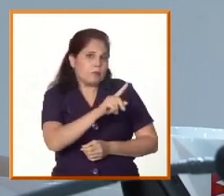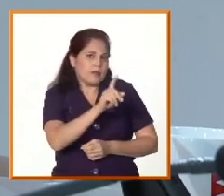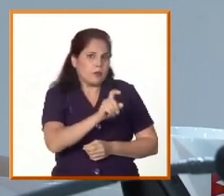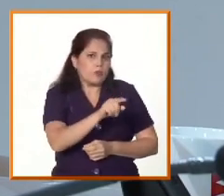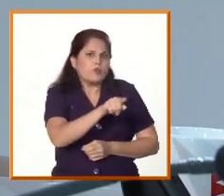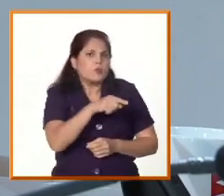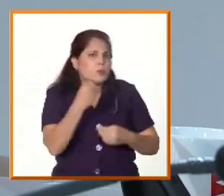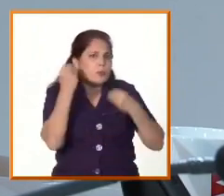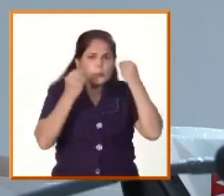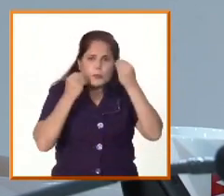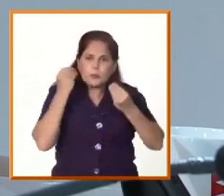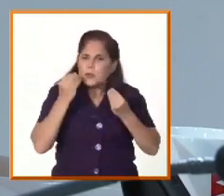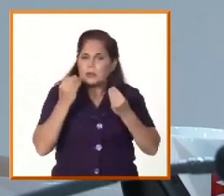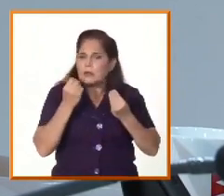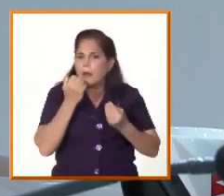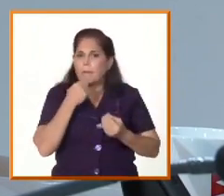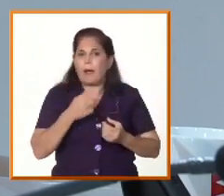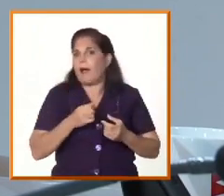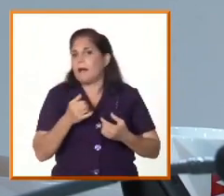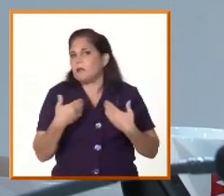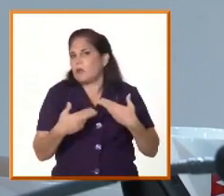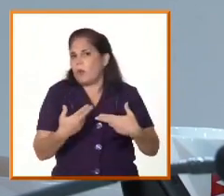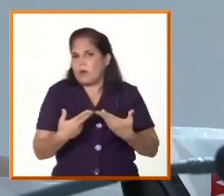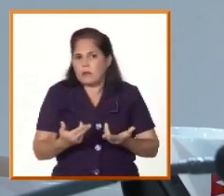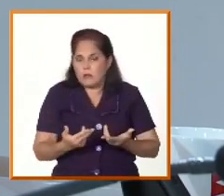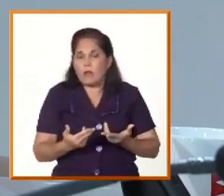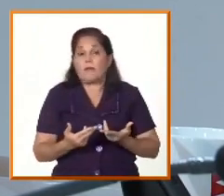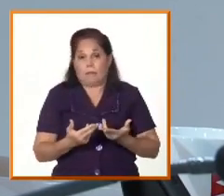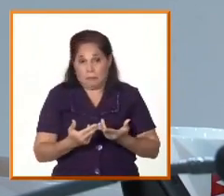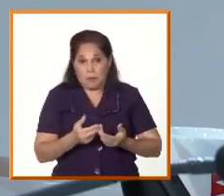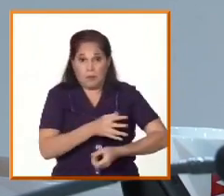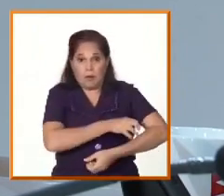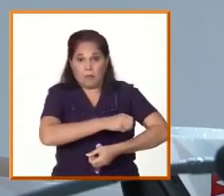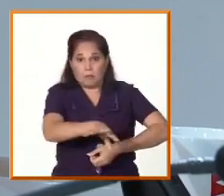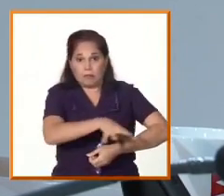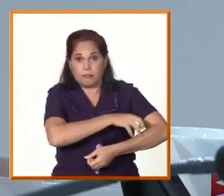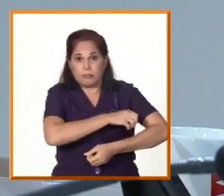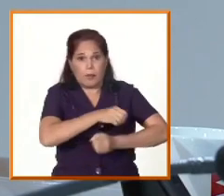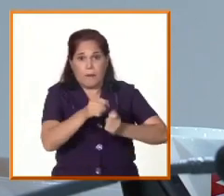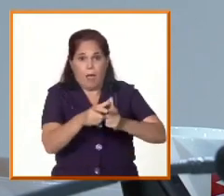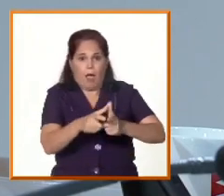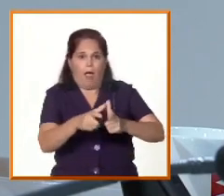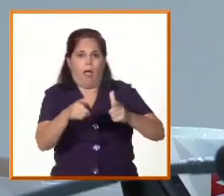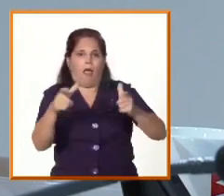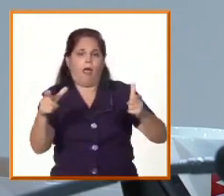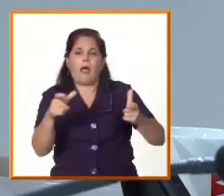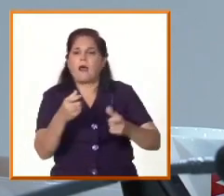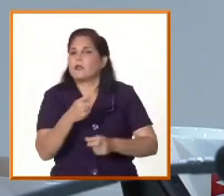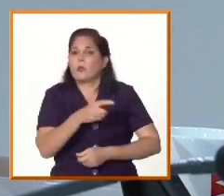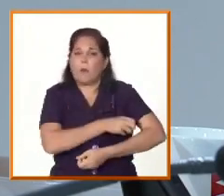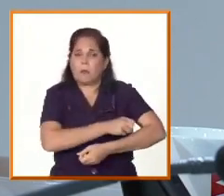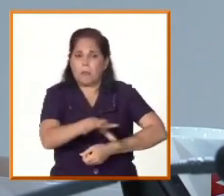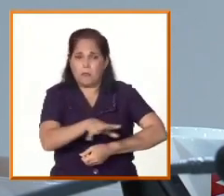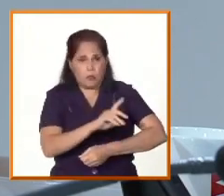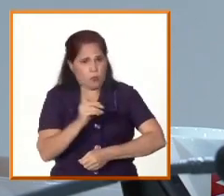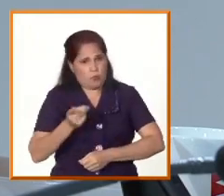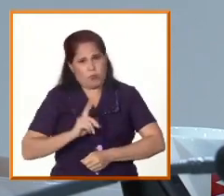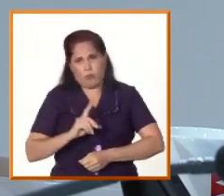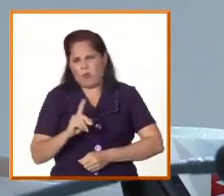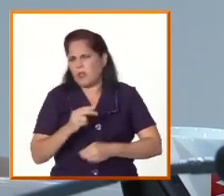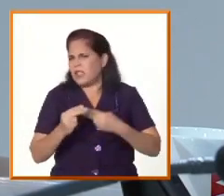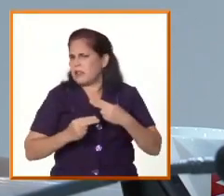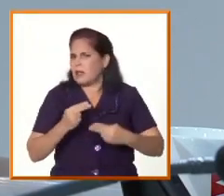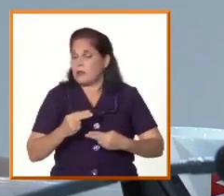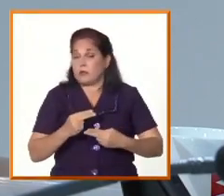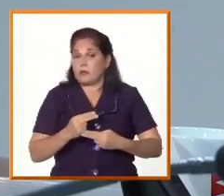de la acuicultura extensiva porque esta ansiedad porque precisamente esta modalidad no necesita de pienso aquí